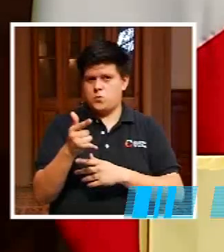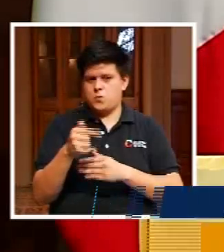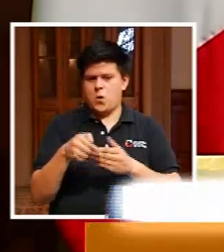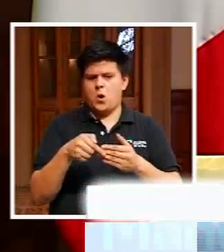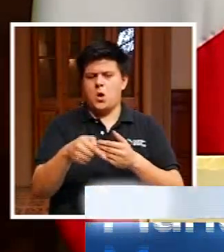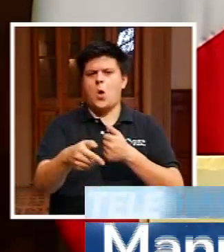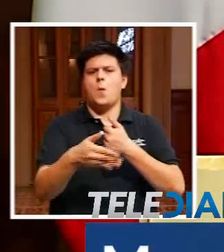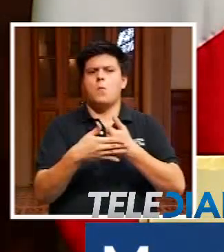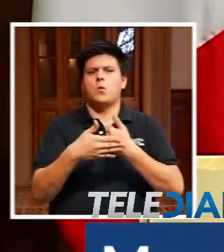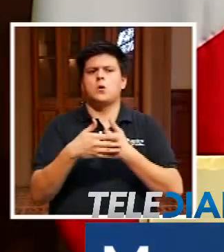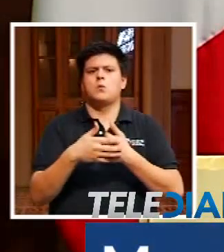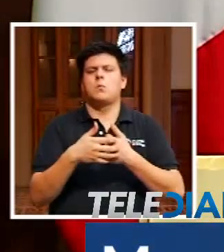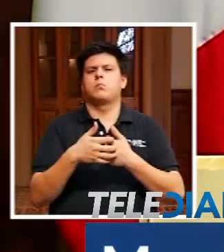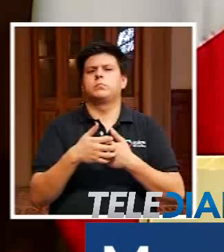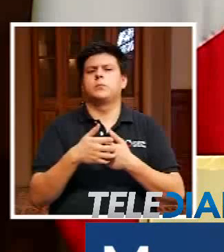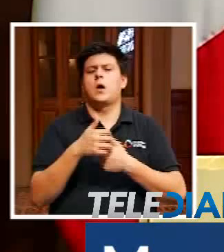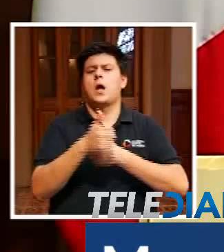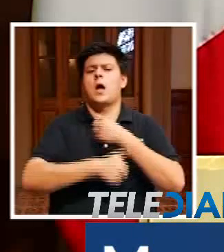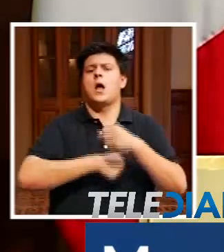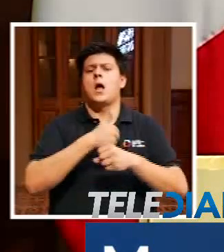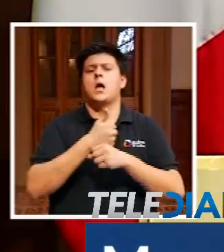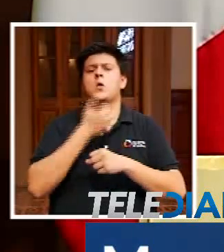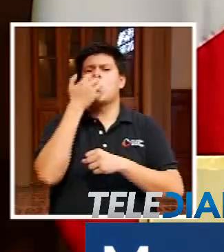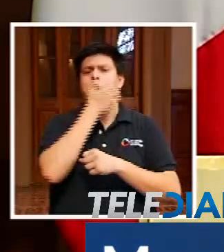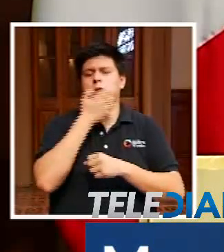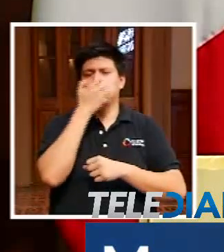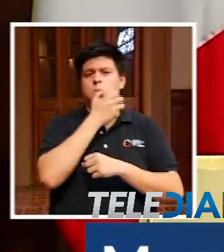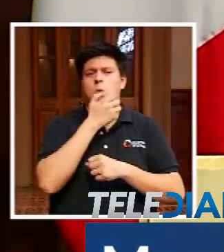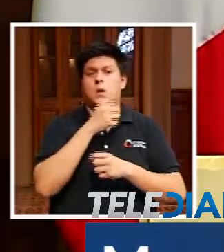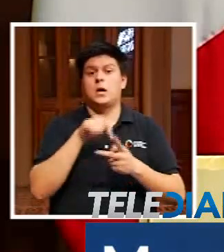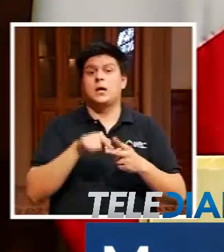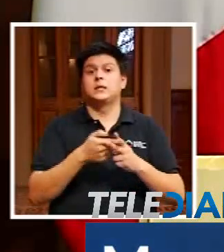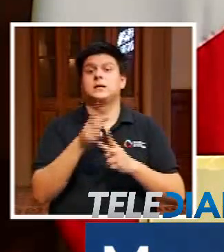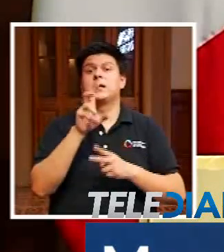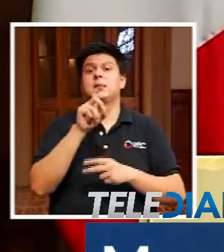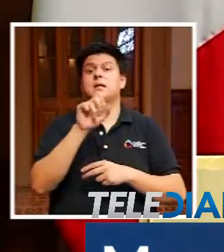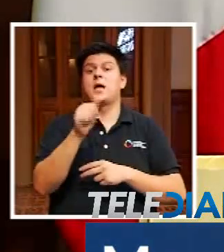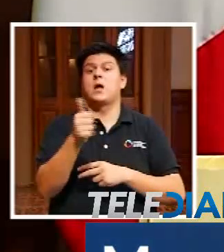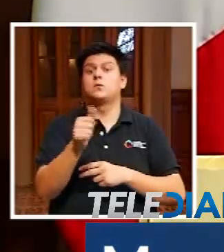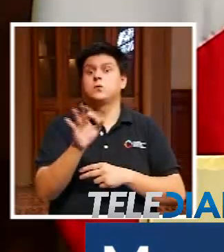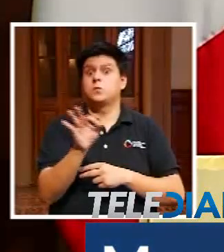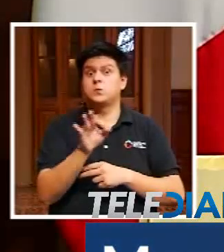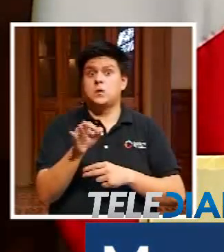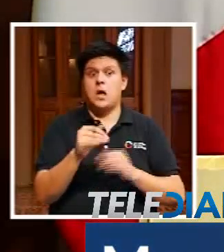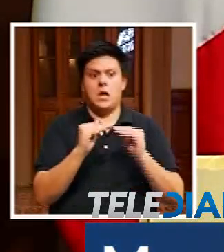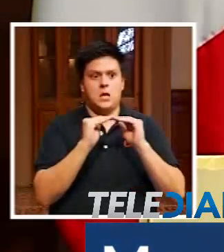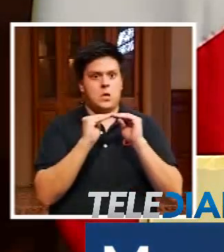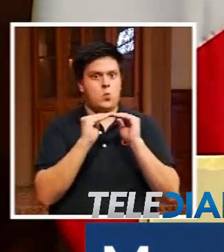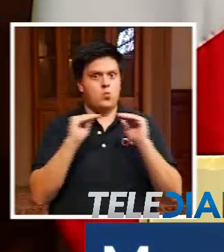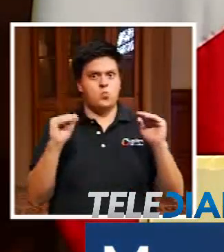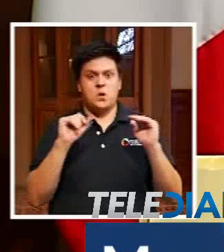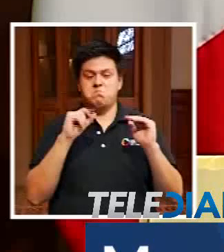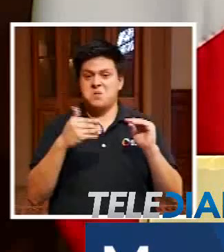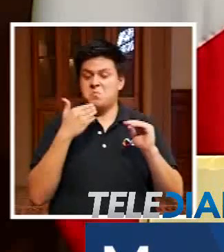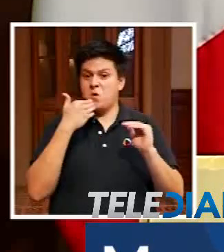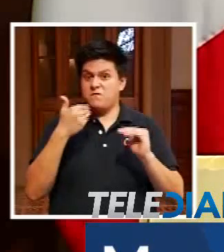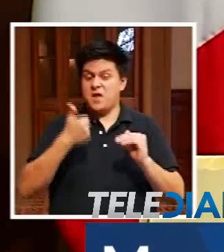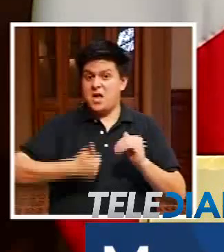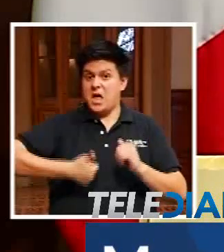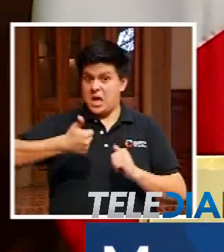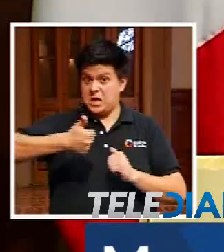el 30 de agosto y esperemos, si sigue todo igual como lo llevamos